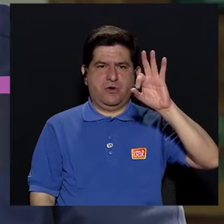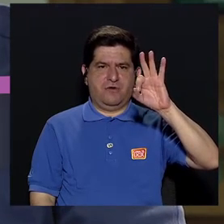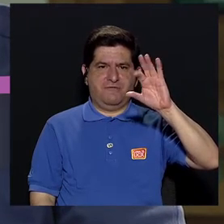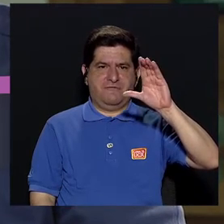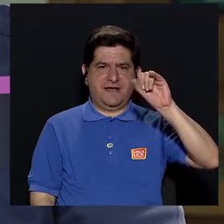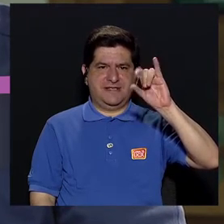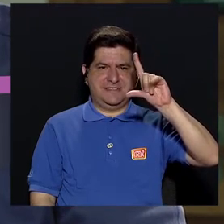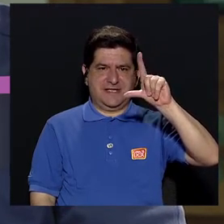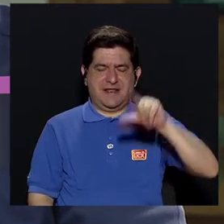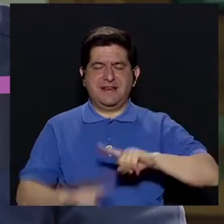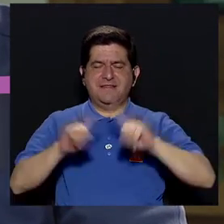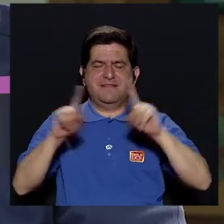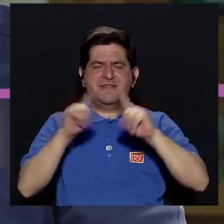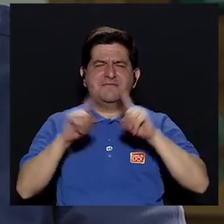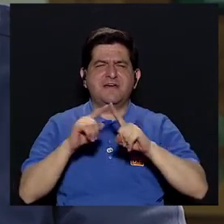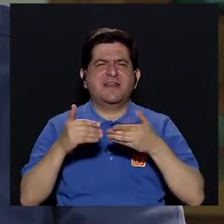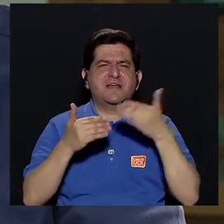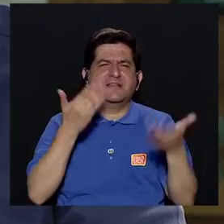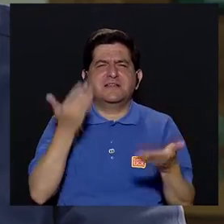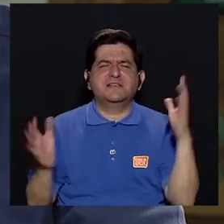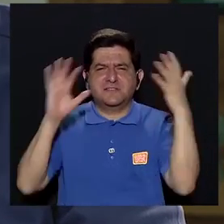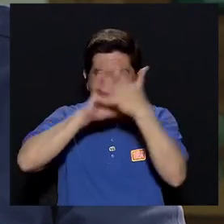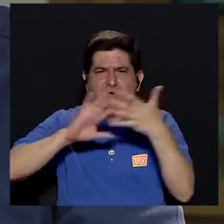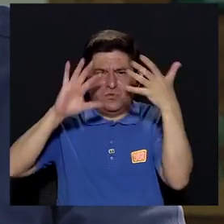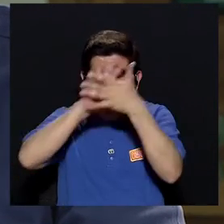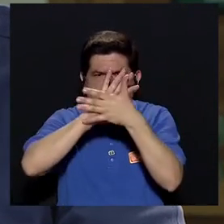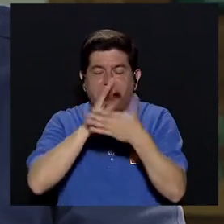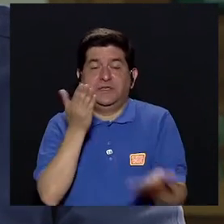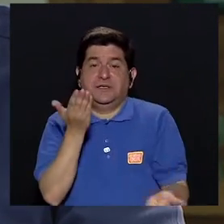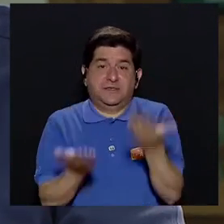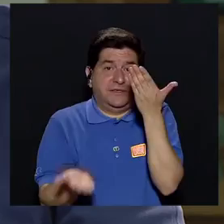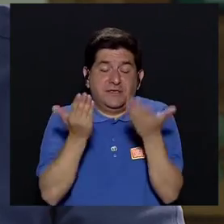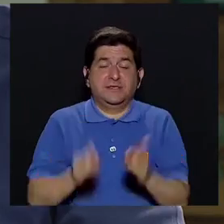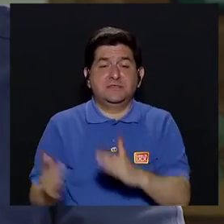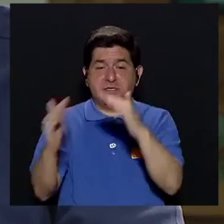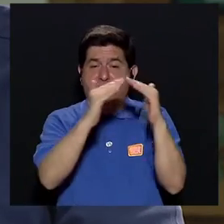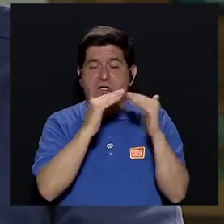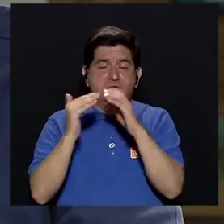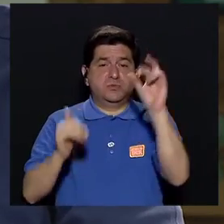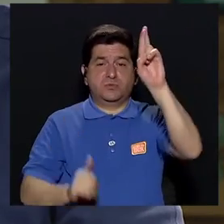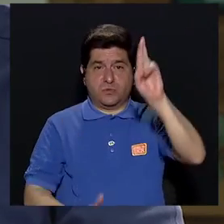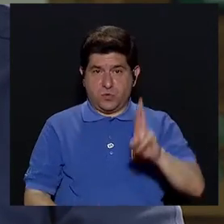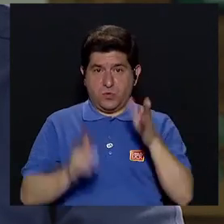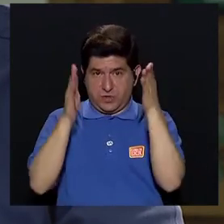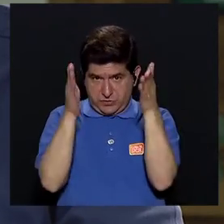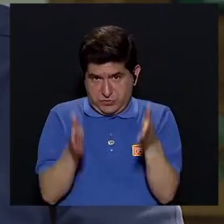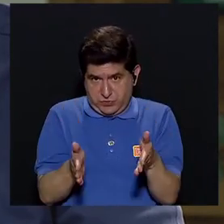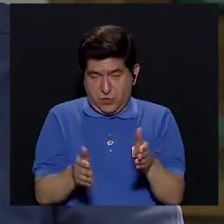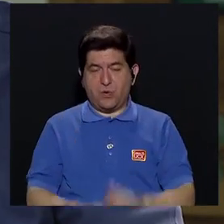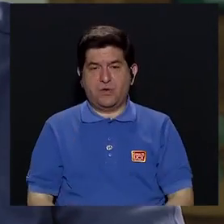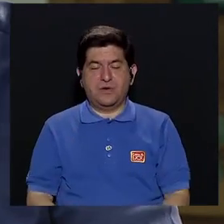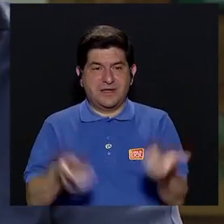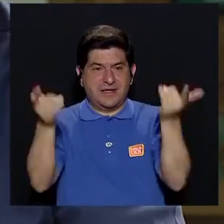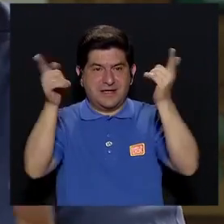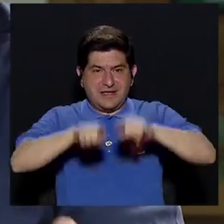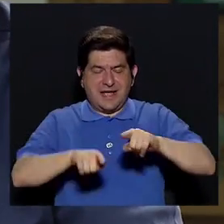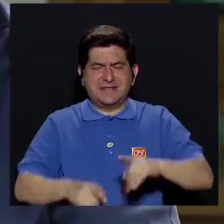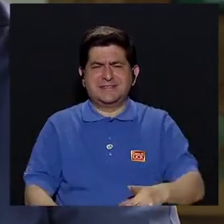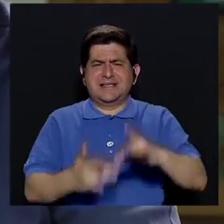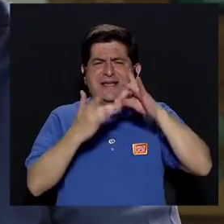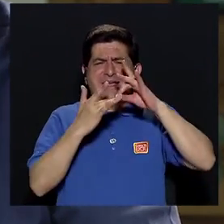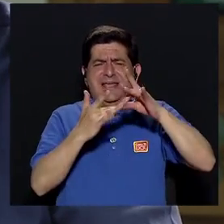confusión por varios motivos. En primer lugar, tal vez la población costarricense, en el caso